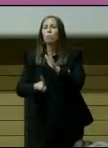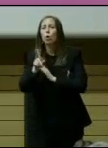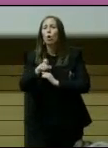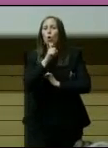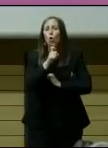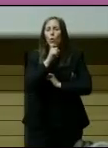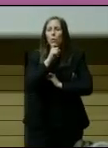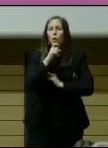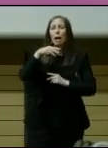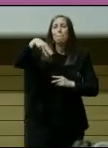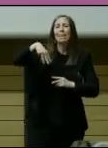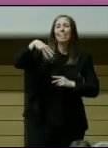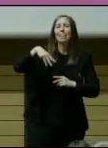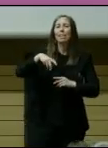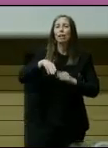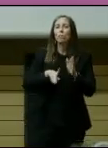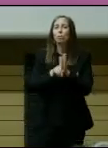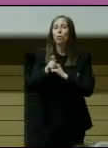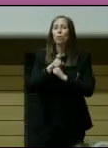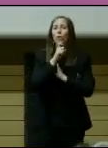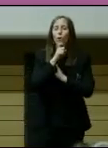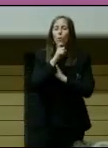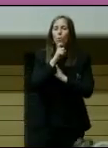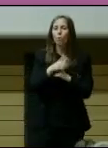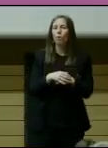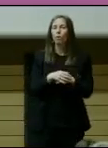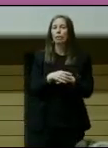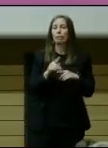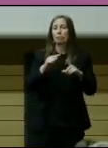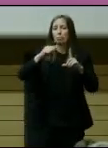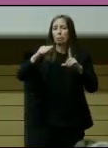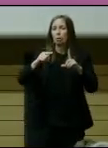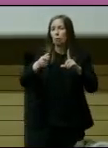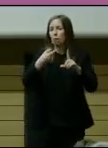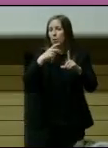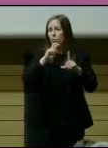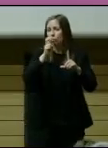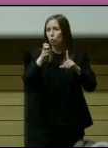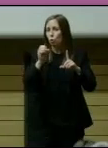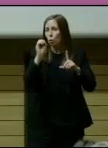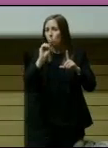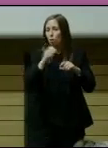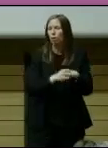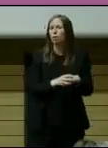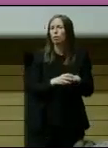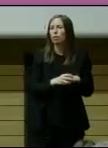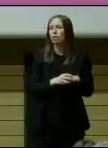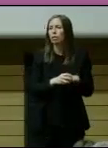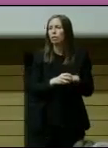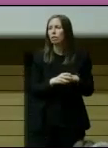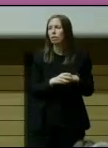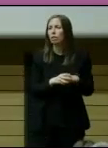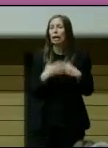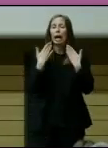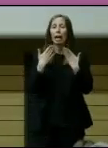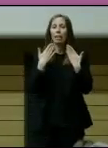fenómeno mundial de la metanfetamina y podemos ver allí si hay estos desviaciones de fármacos opioides. Y dicho 8 y 32 y